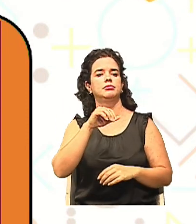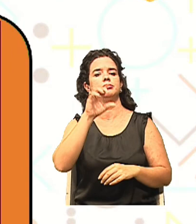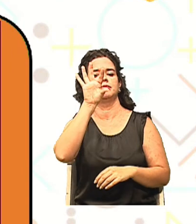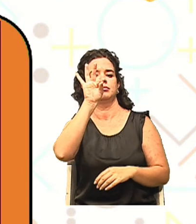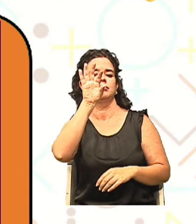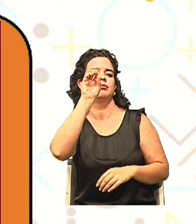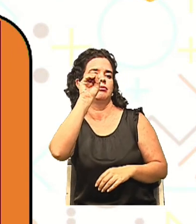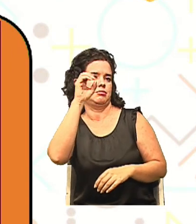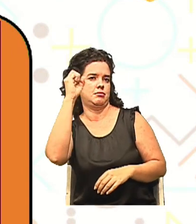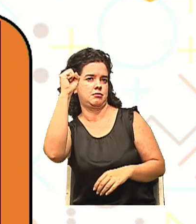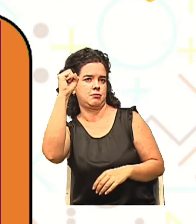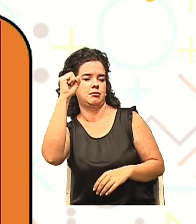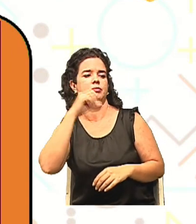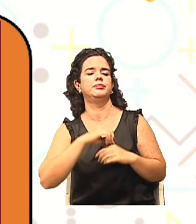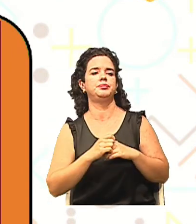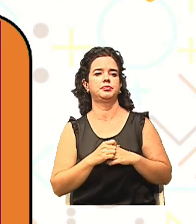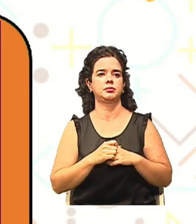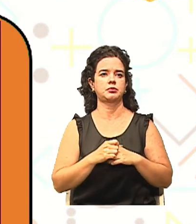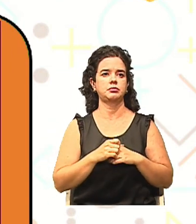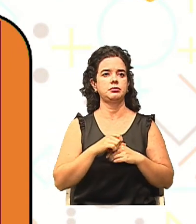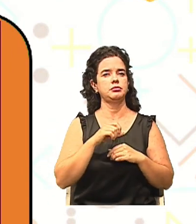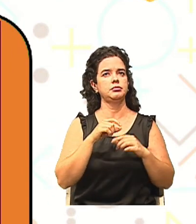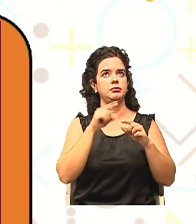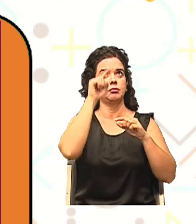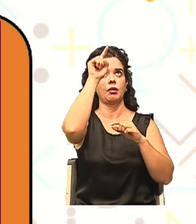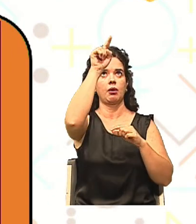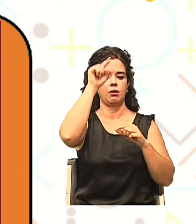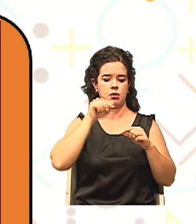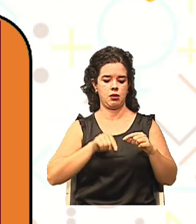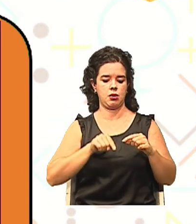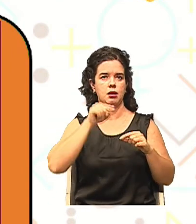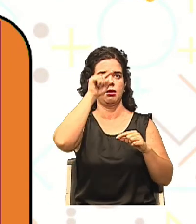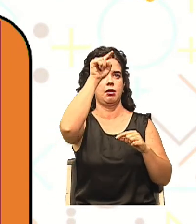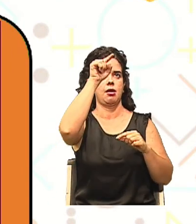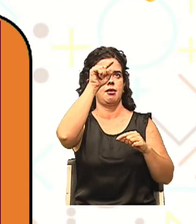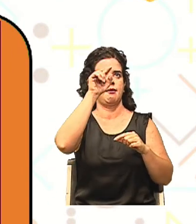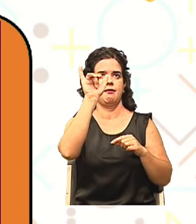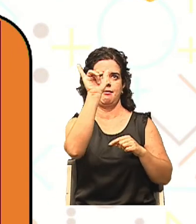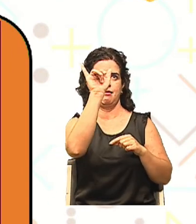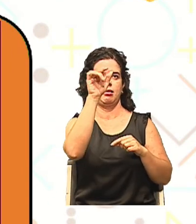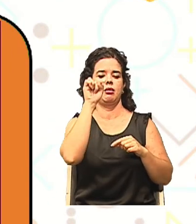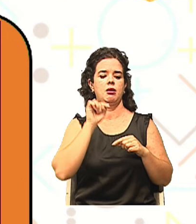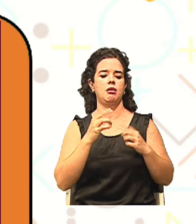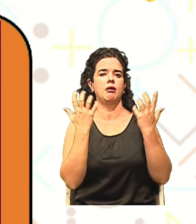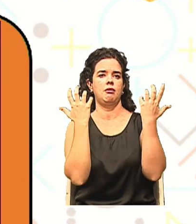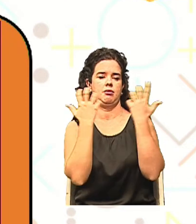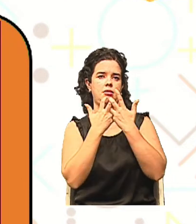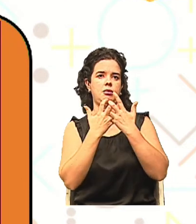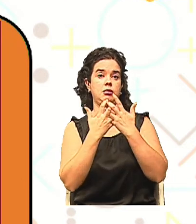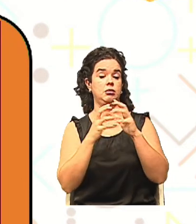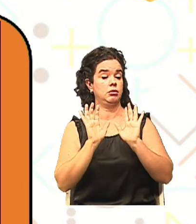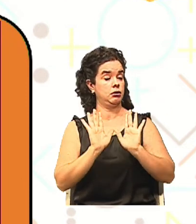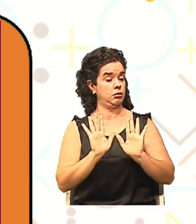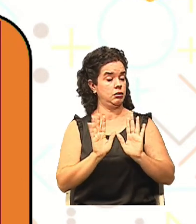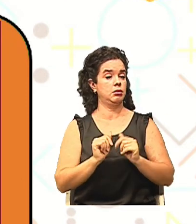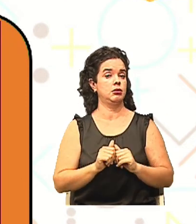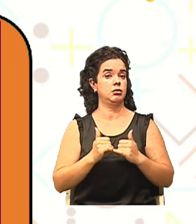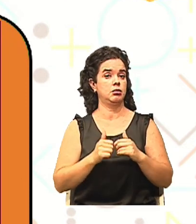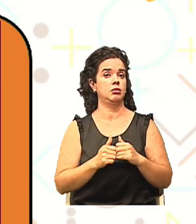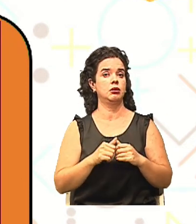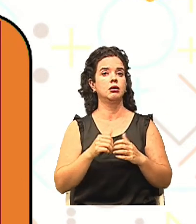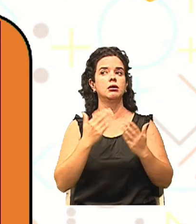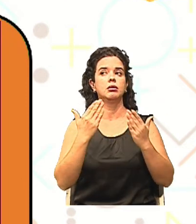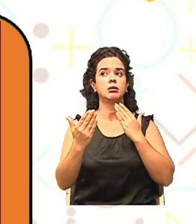ok. Entonces, estos dos triángulos tienen un ángulo congruente. Ahora, podemos